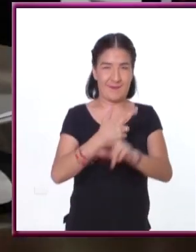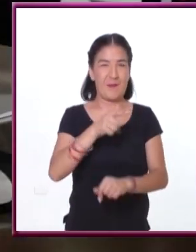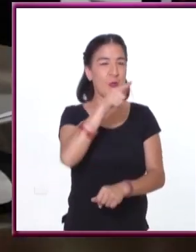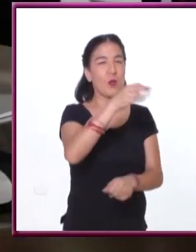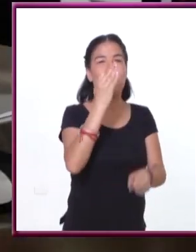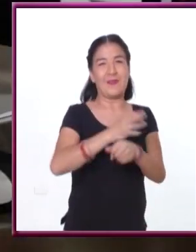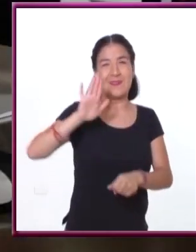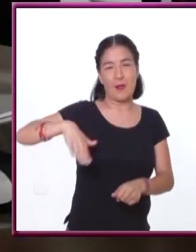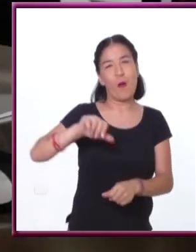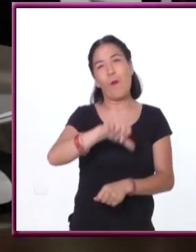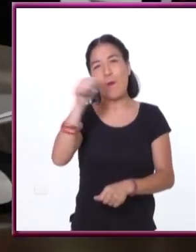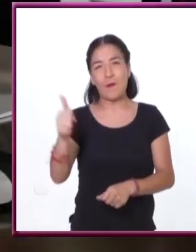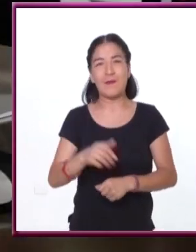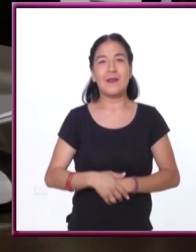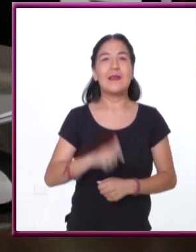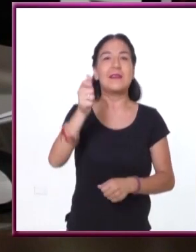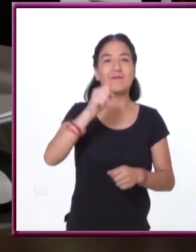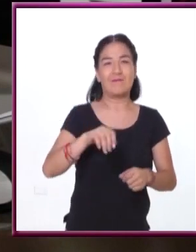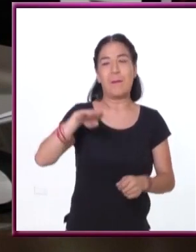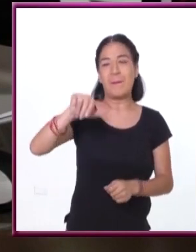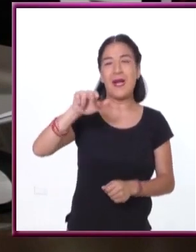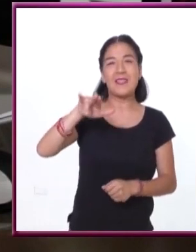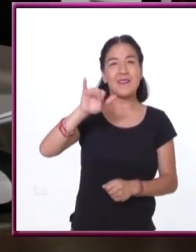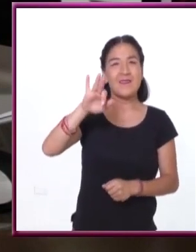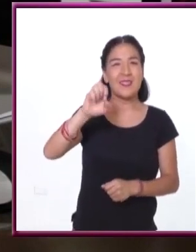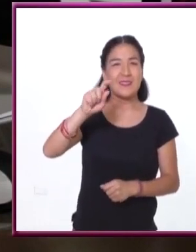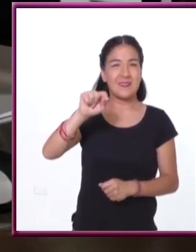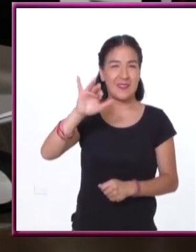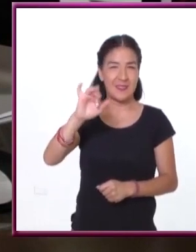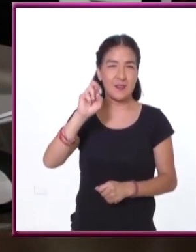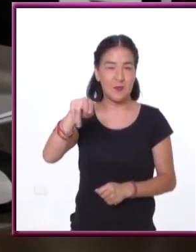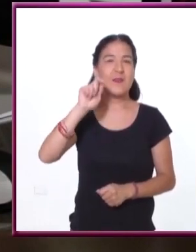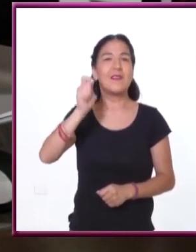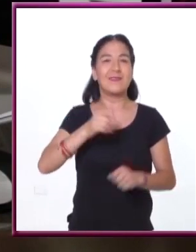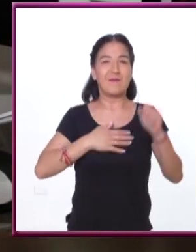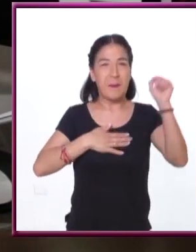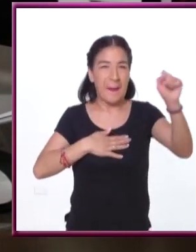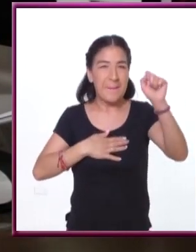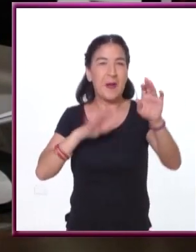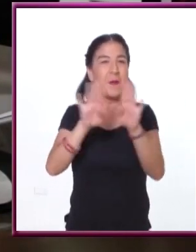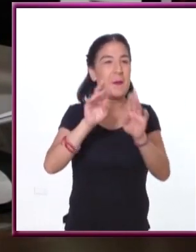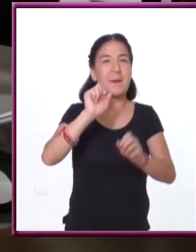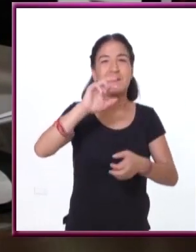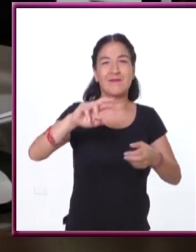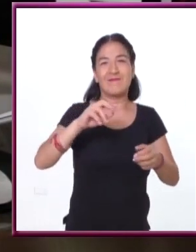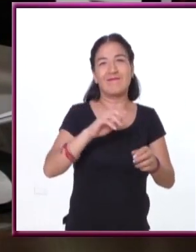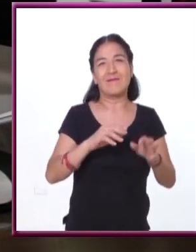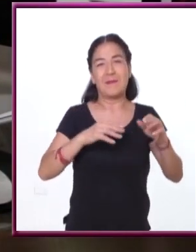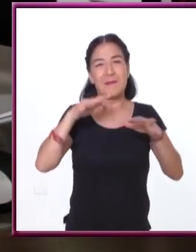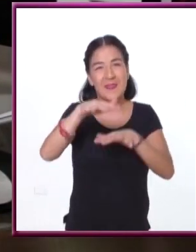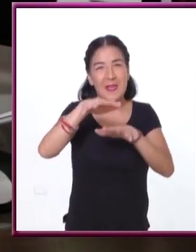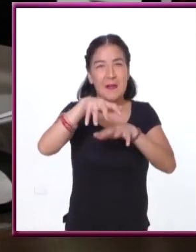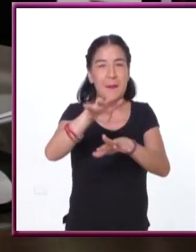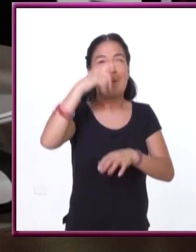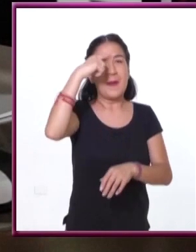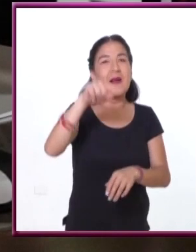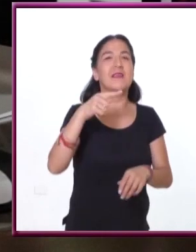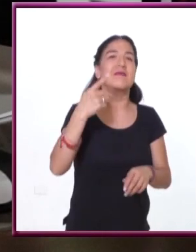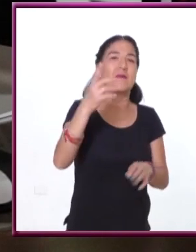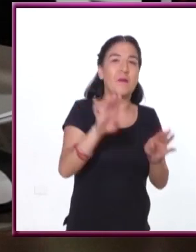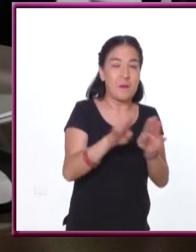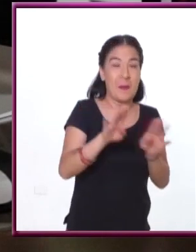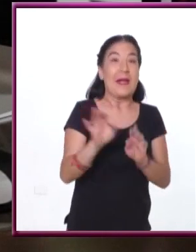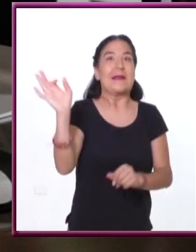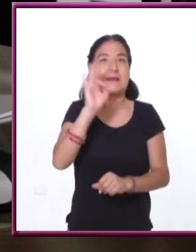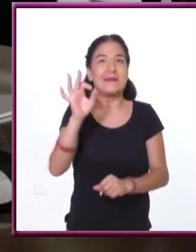usted plantea otra cuestión, que es las manifestaciones. Dentro de un régimen democrático se entiende que hay